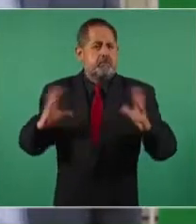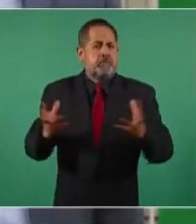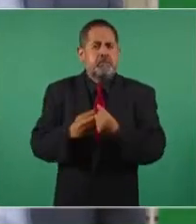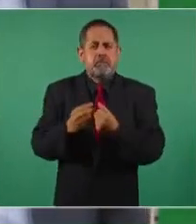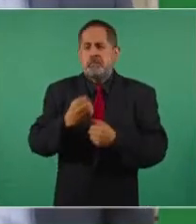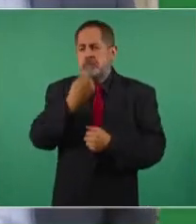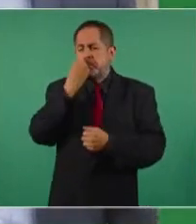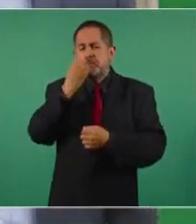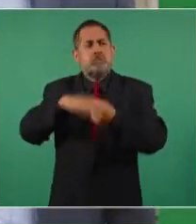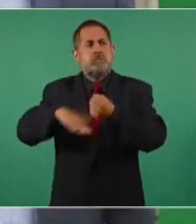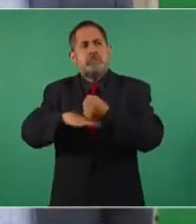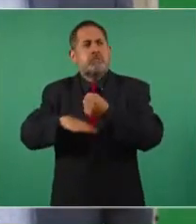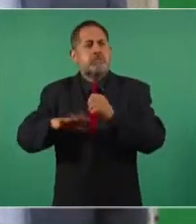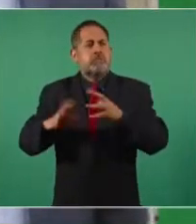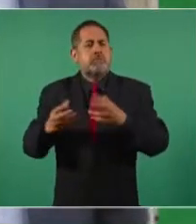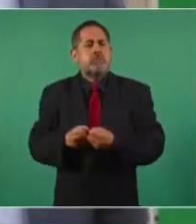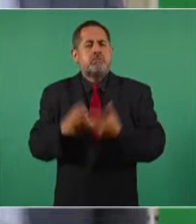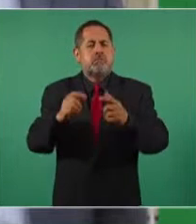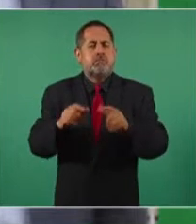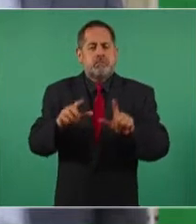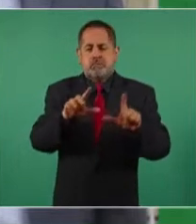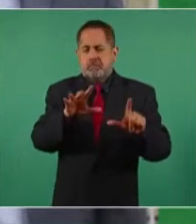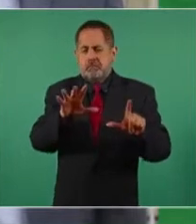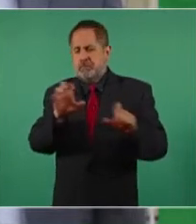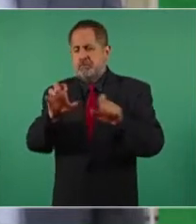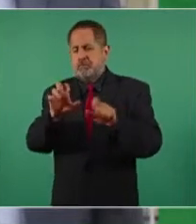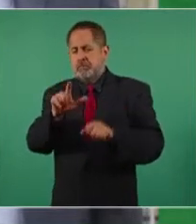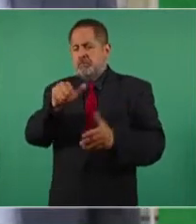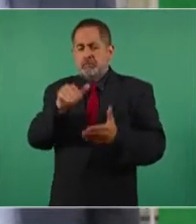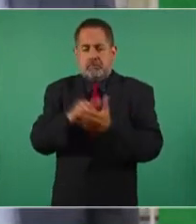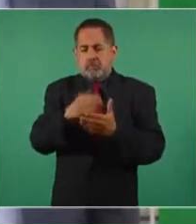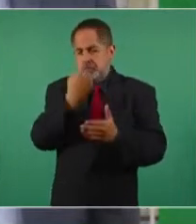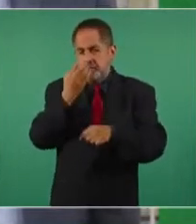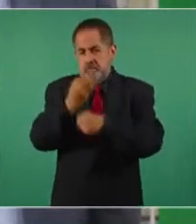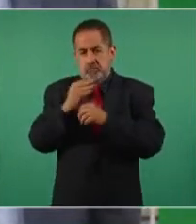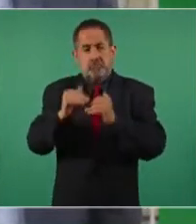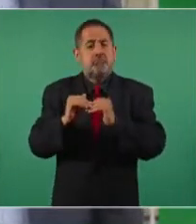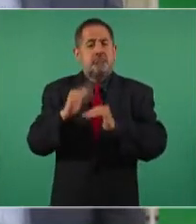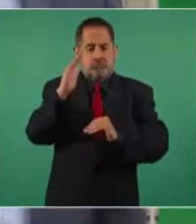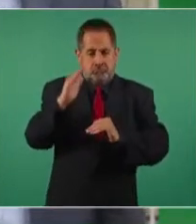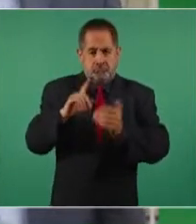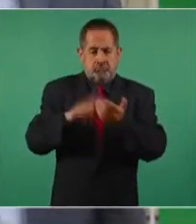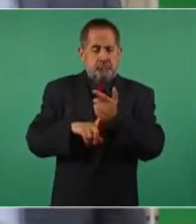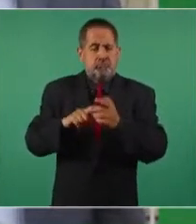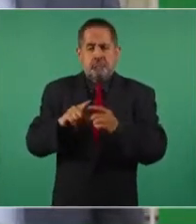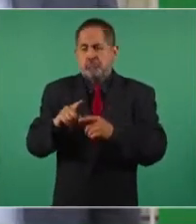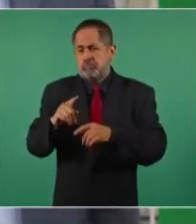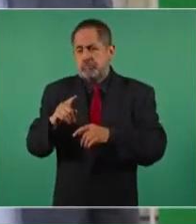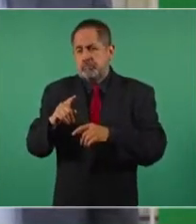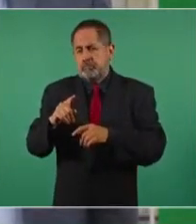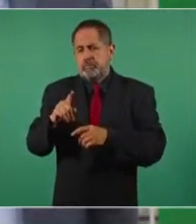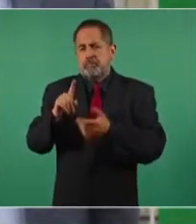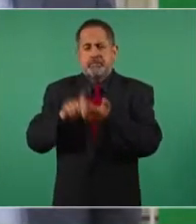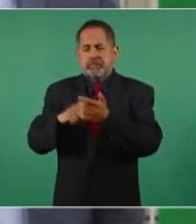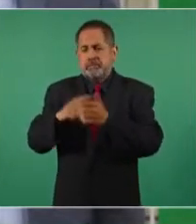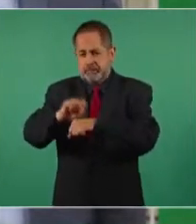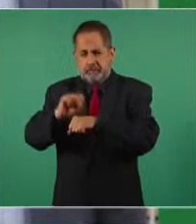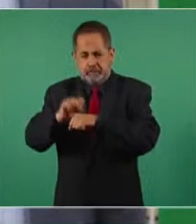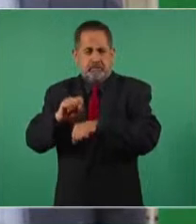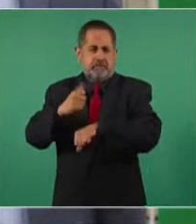educación básica pero bastante reciente el estudiante siempre estar en primaria en secundaria